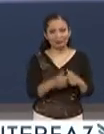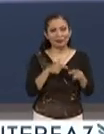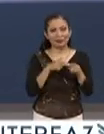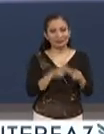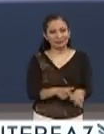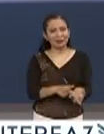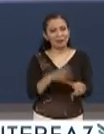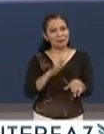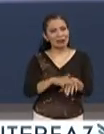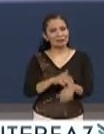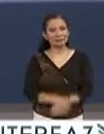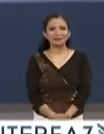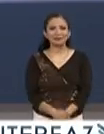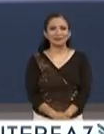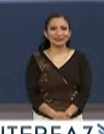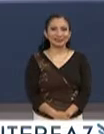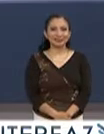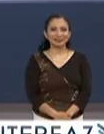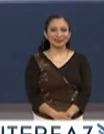seguimos, tenemos más.